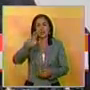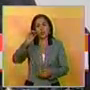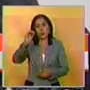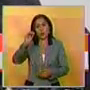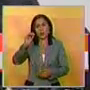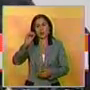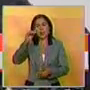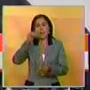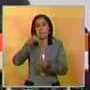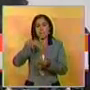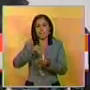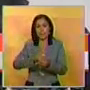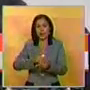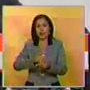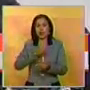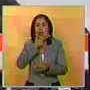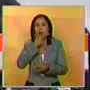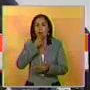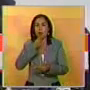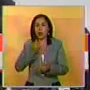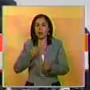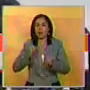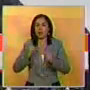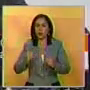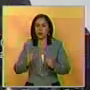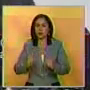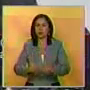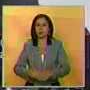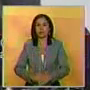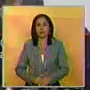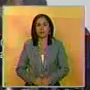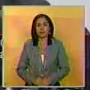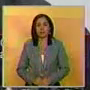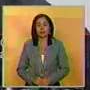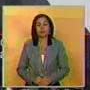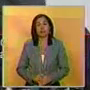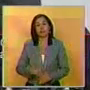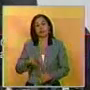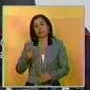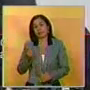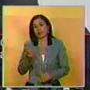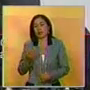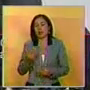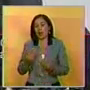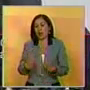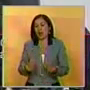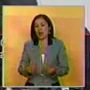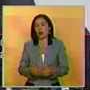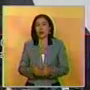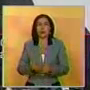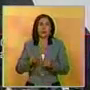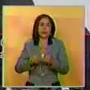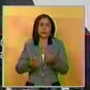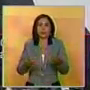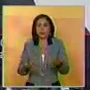350 mil bolívares fuertes, de paso, ¿no? Llegamos a, es lo